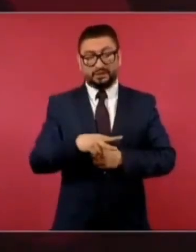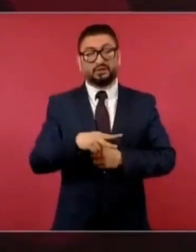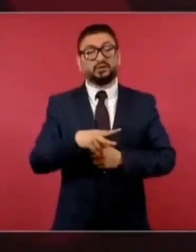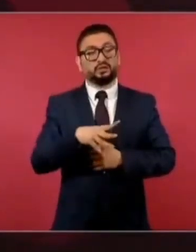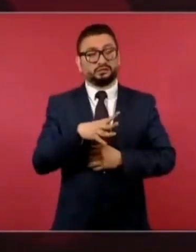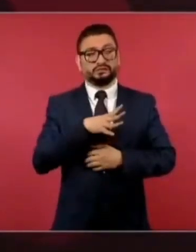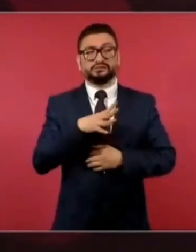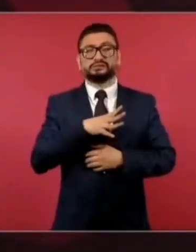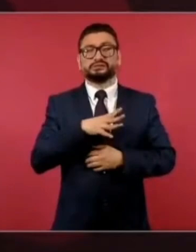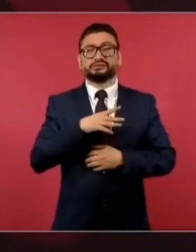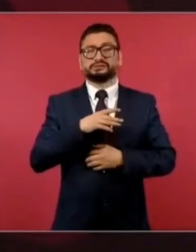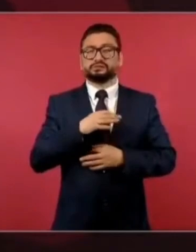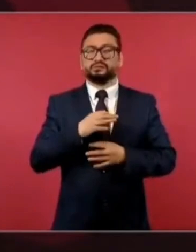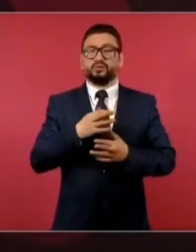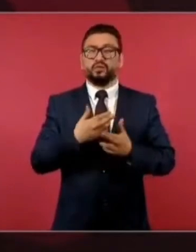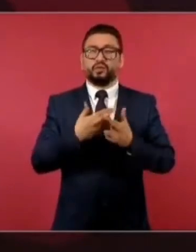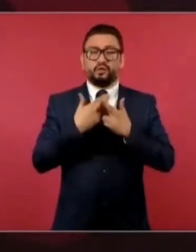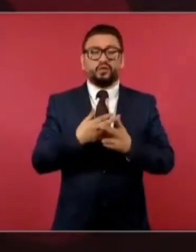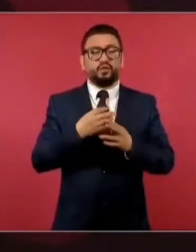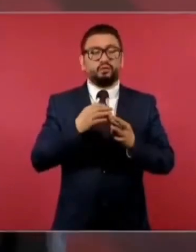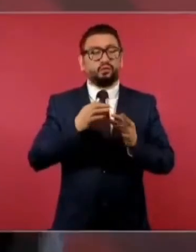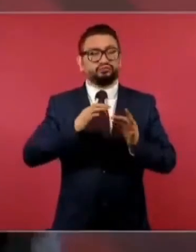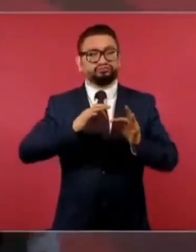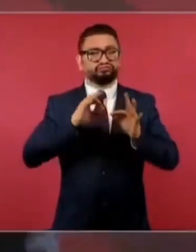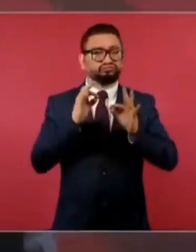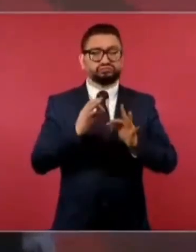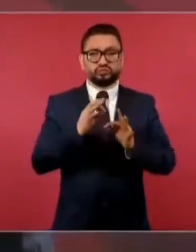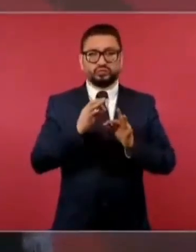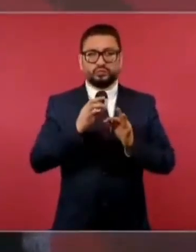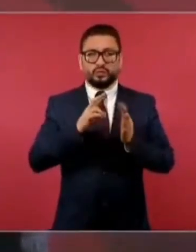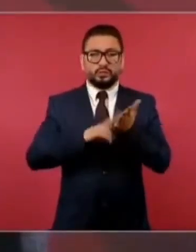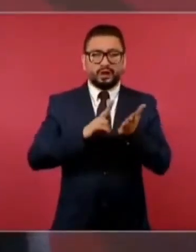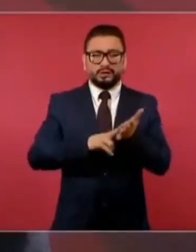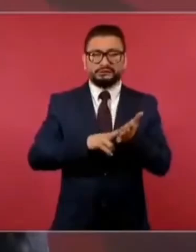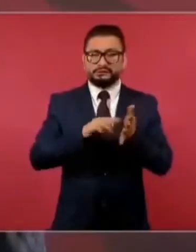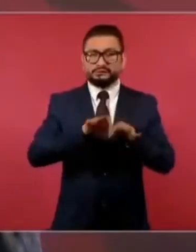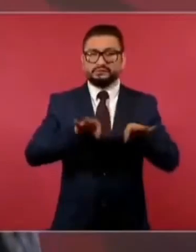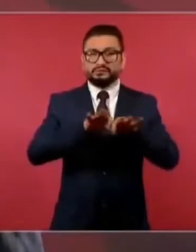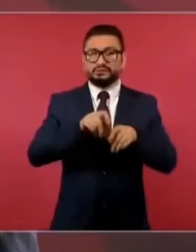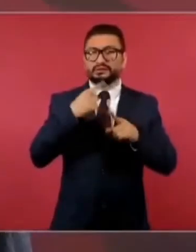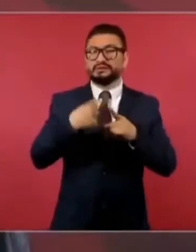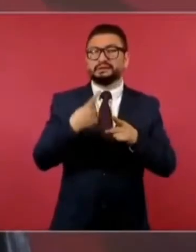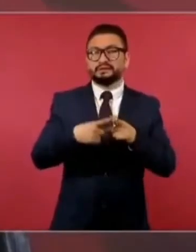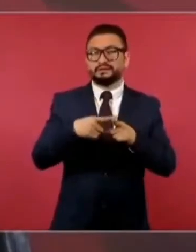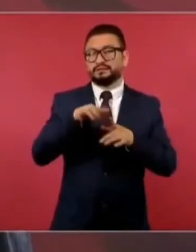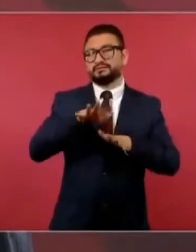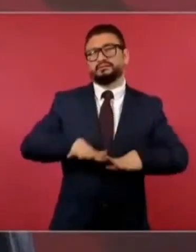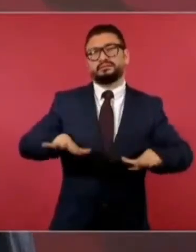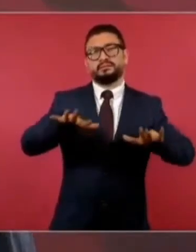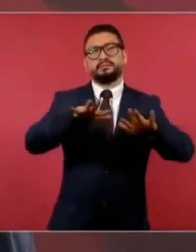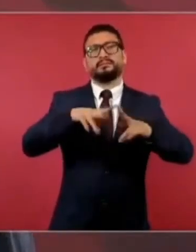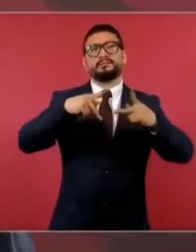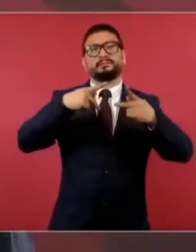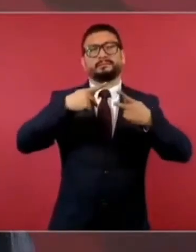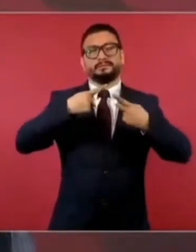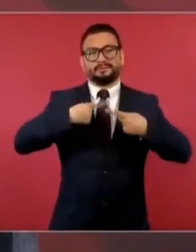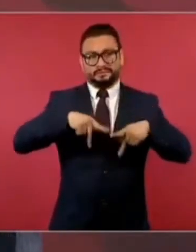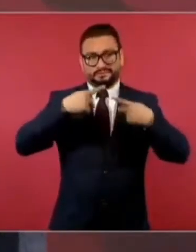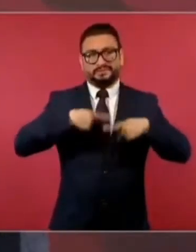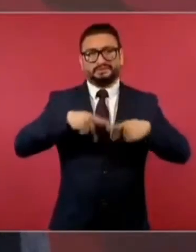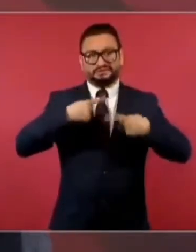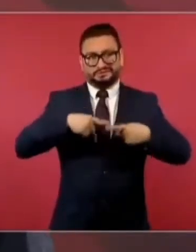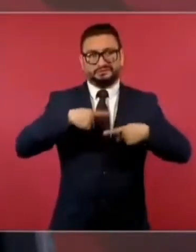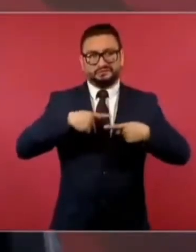que es su pueblo, un pueblo bueno, un pueblo trabajador, un pueblo